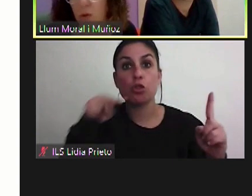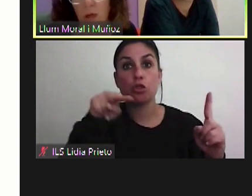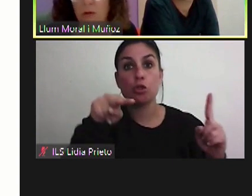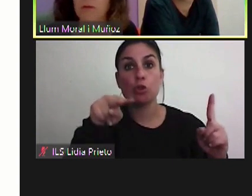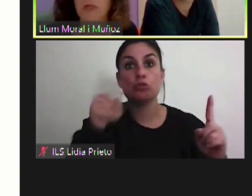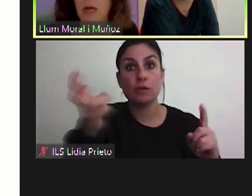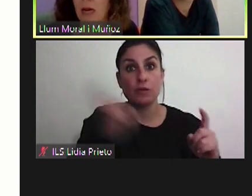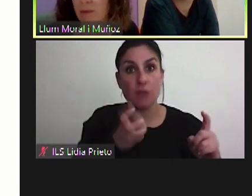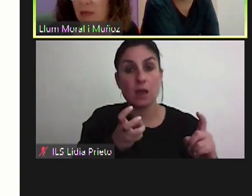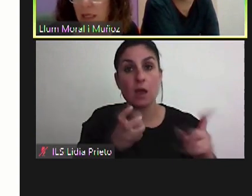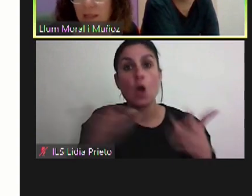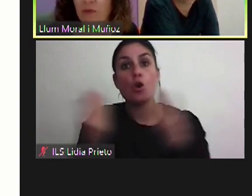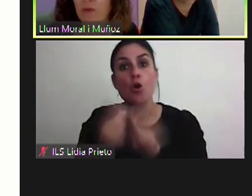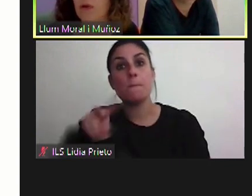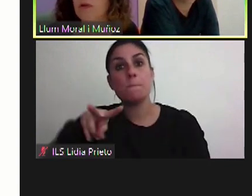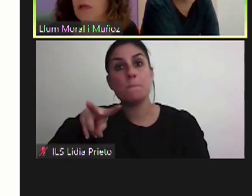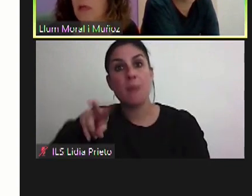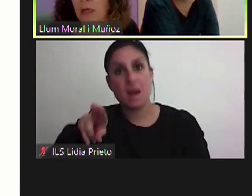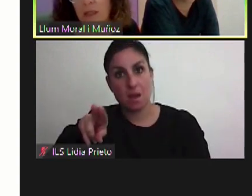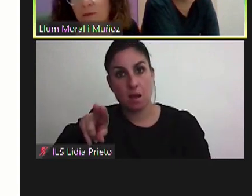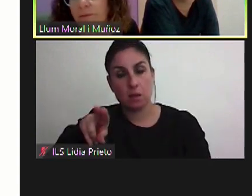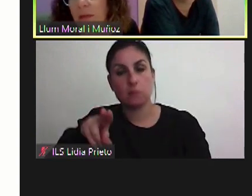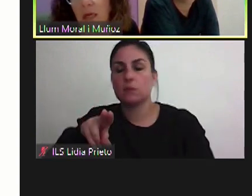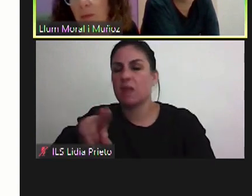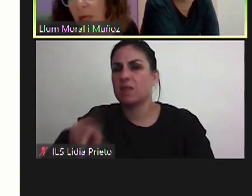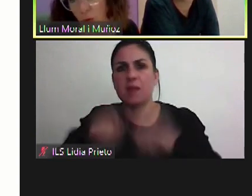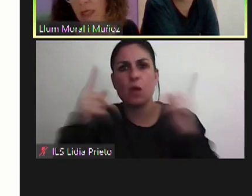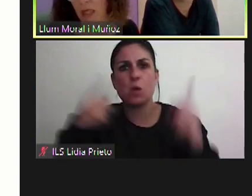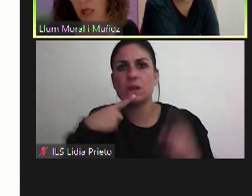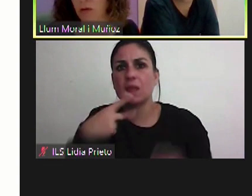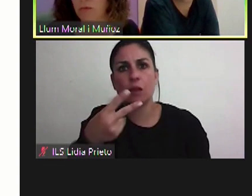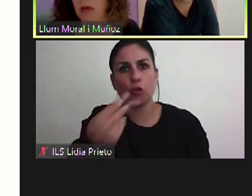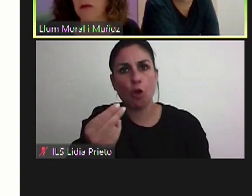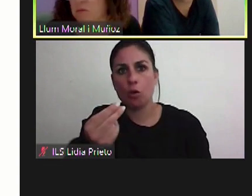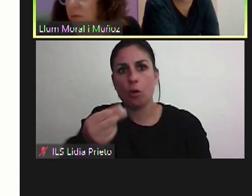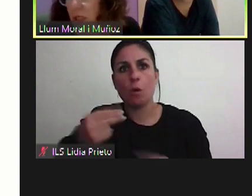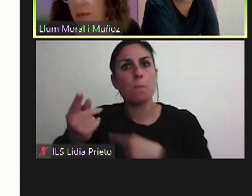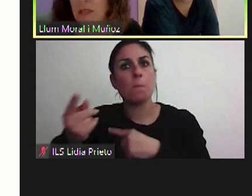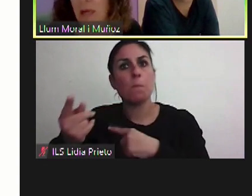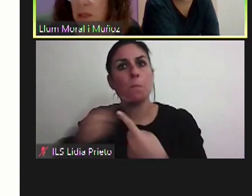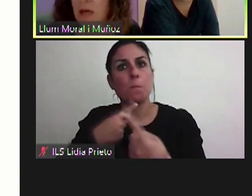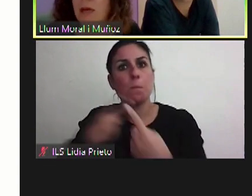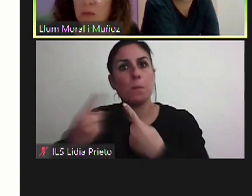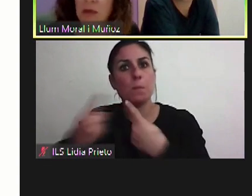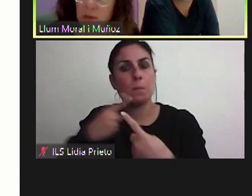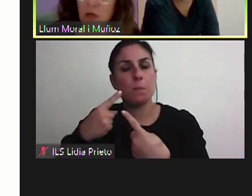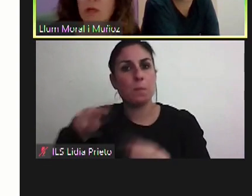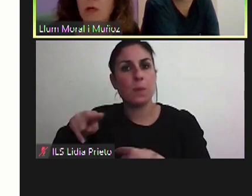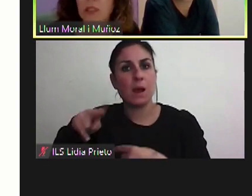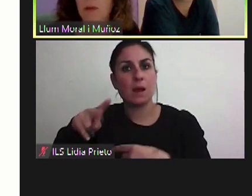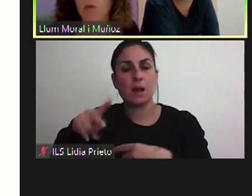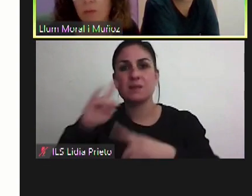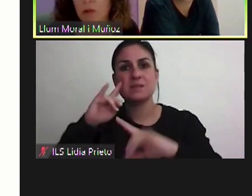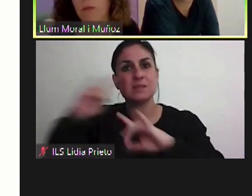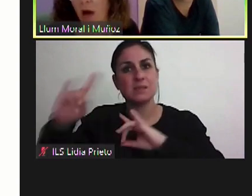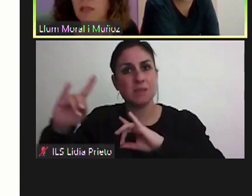mucho que te haya dicho que no, levanta el teléfono y pega un toque de atención. Simplemente para comentar, mira, no has venido